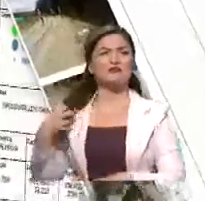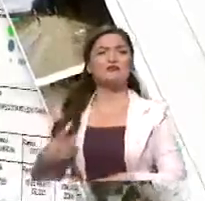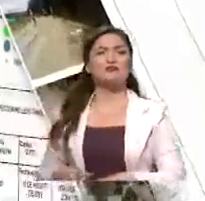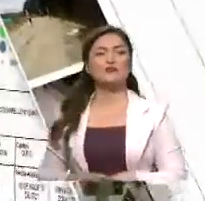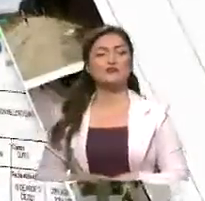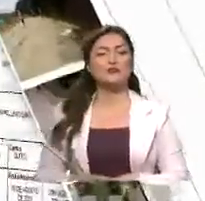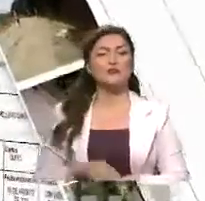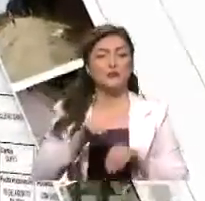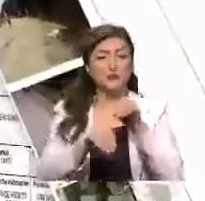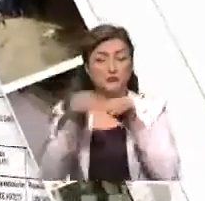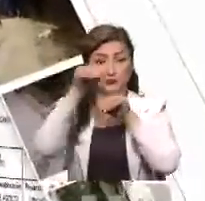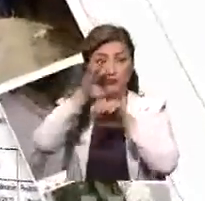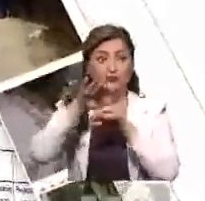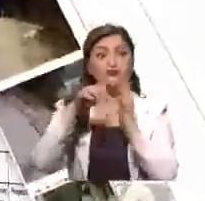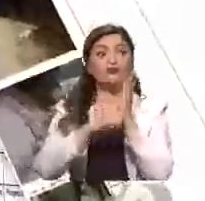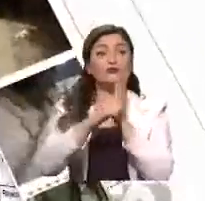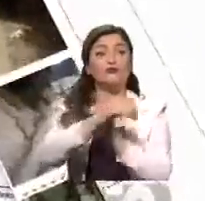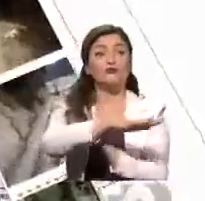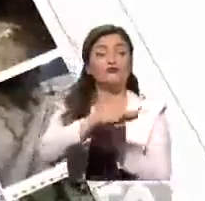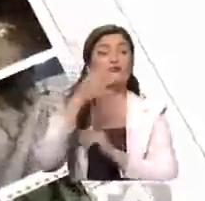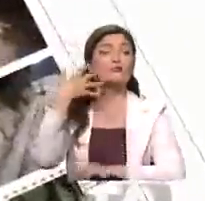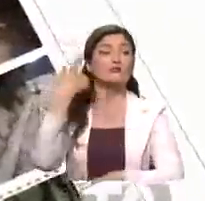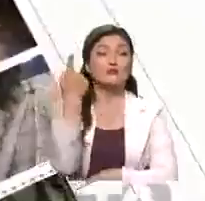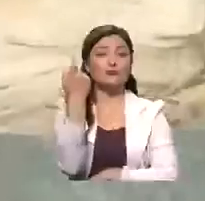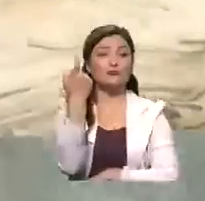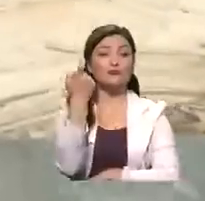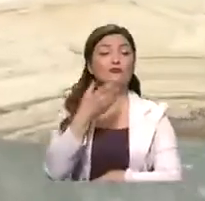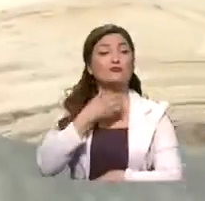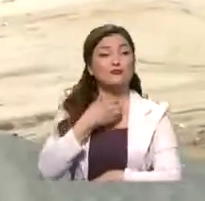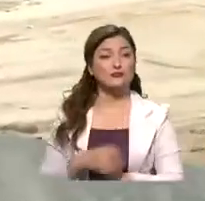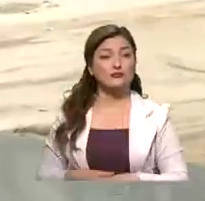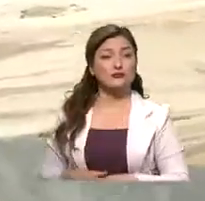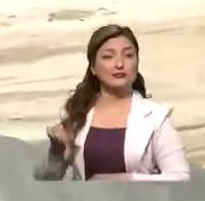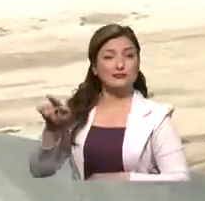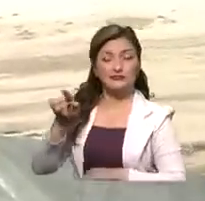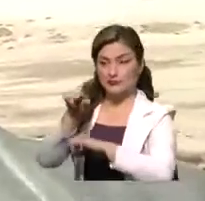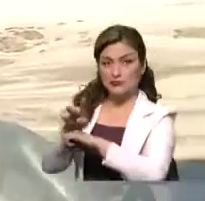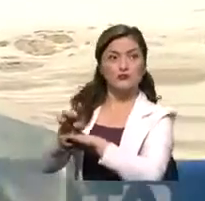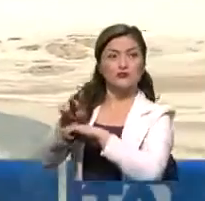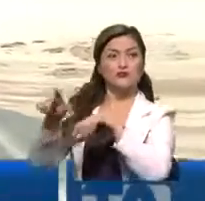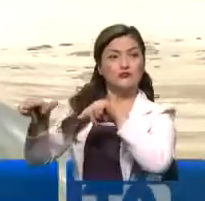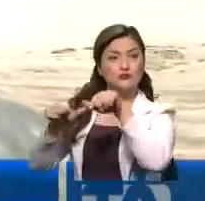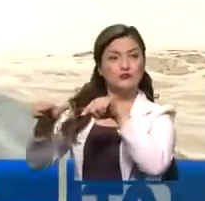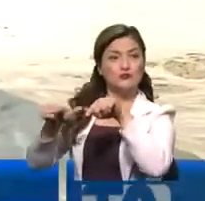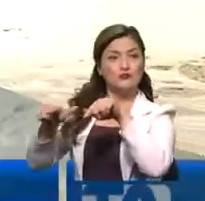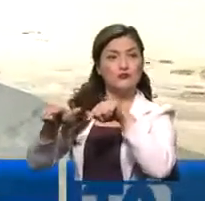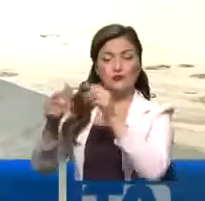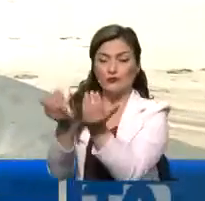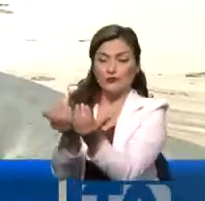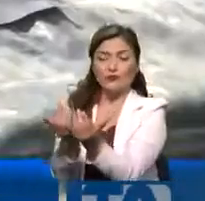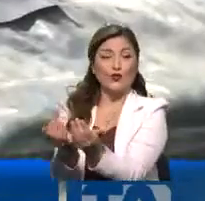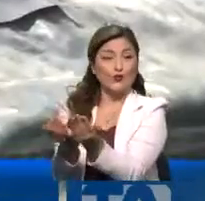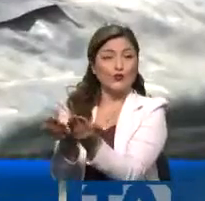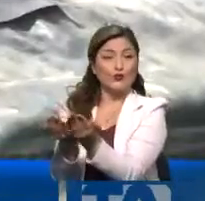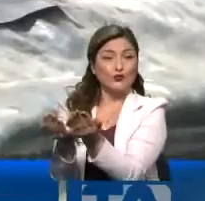Este es el informe elaborado por el Ministerio del Ambiente con fecha 11 de agosto. Concluye tras las inspecciones a las instalaciones del relleno sanitario El